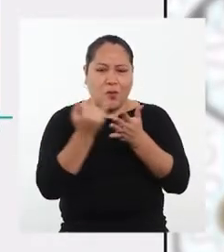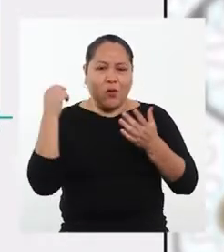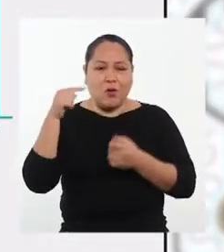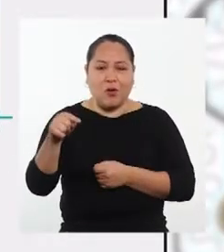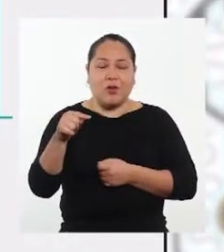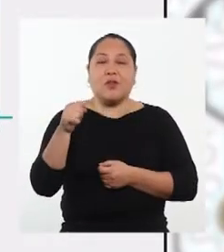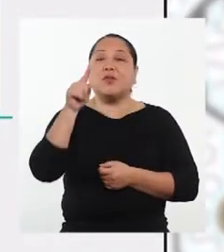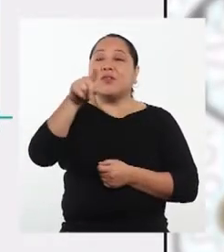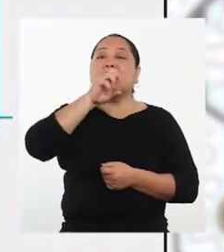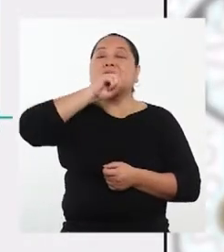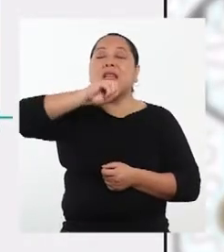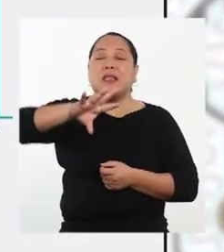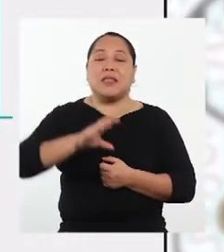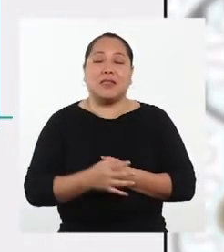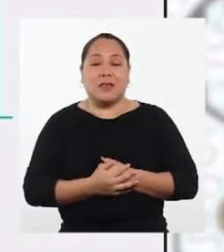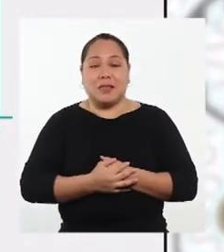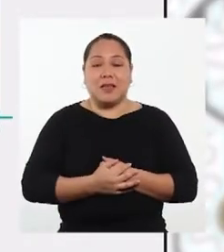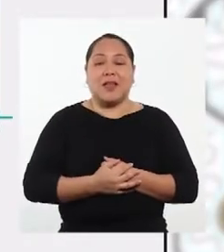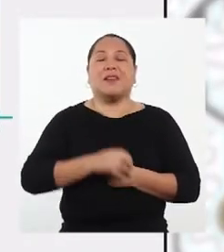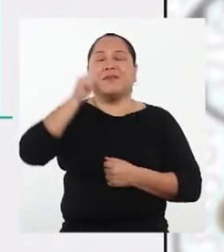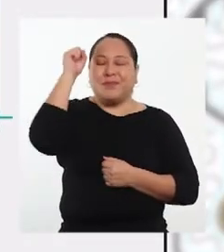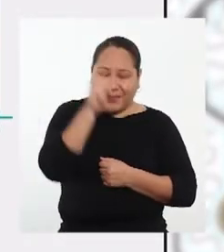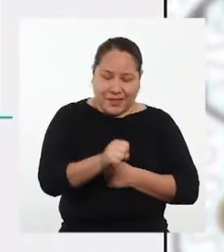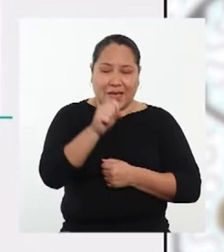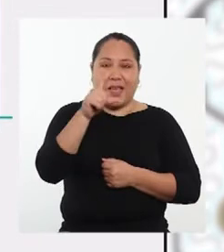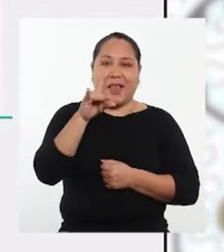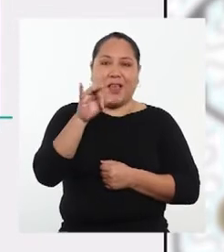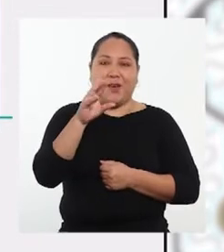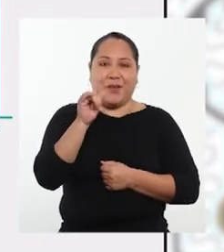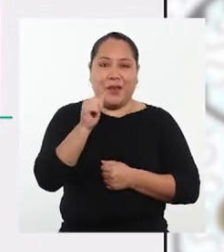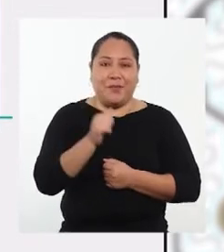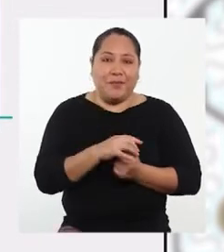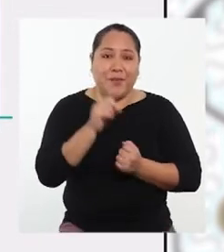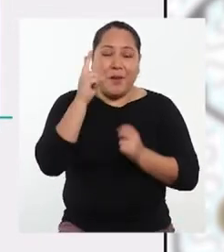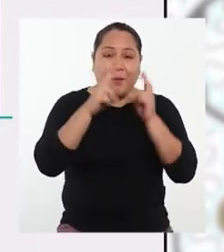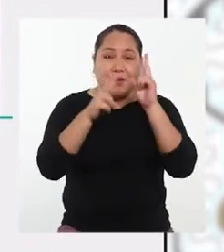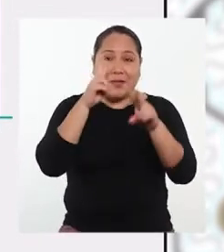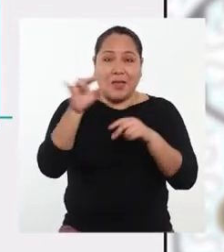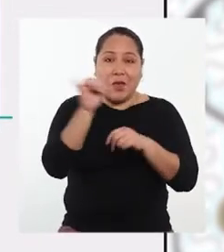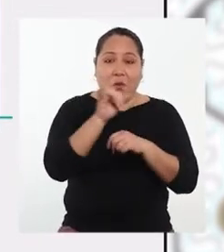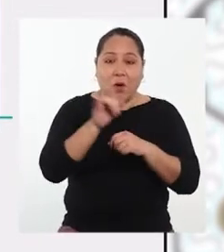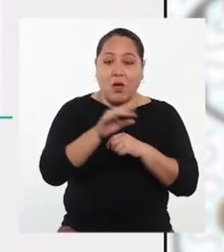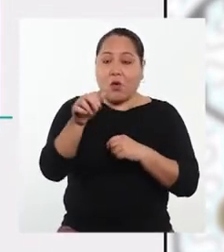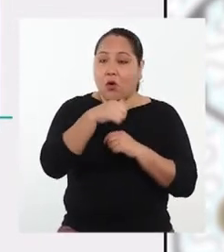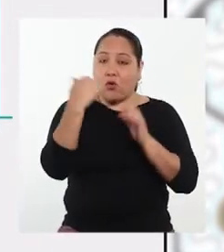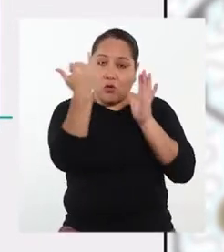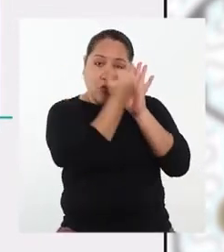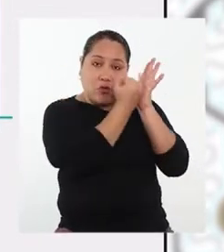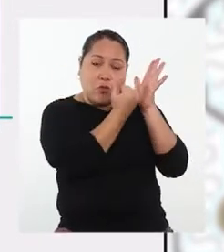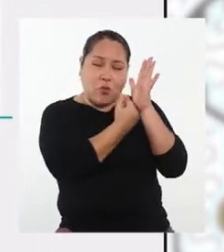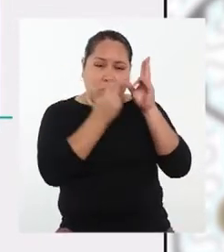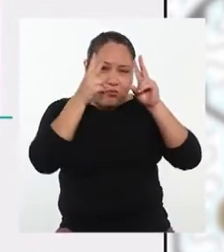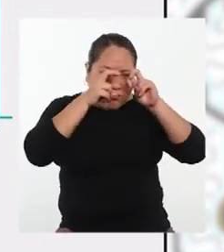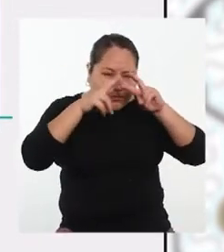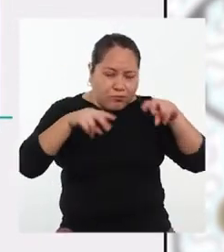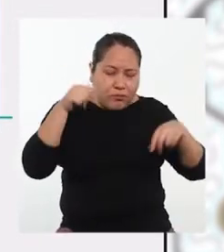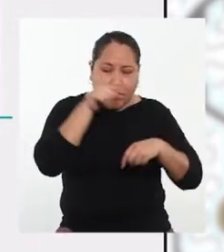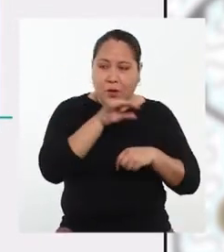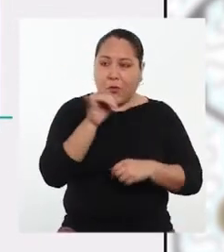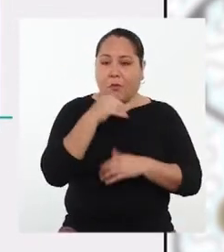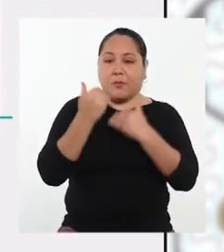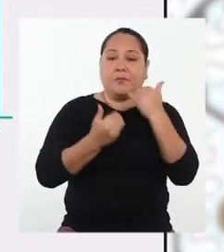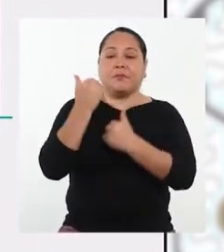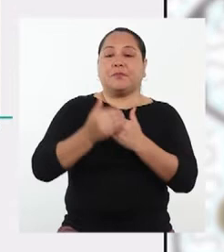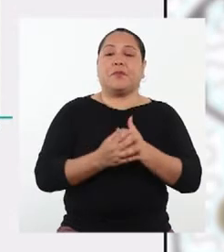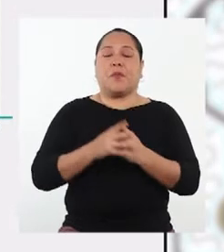es el gráfico del que estaban hablando. Así es, Laura. Sí, vamos igual que con los demás gráficos a hacer